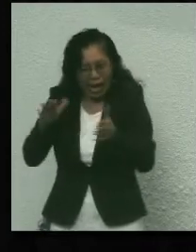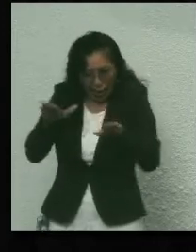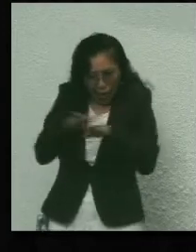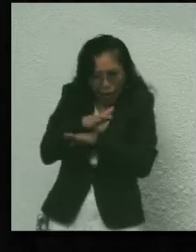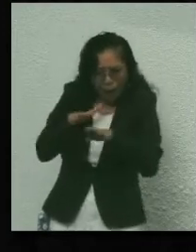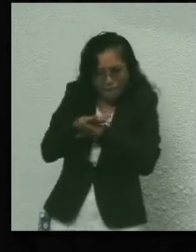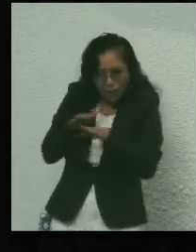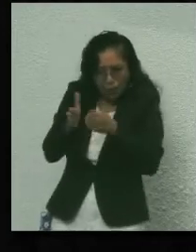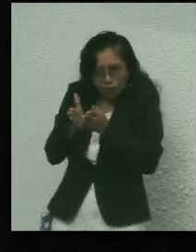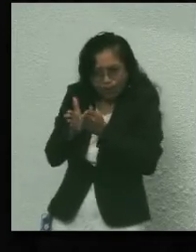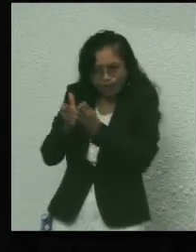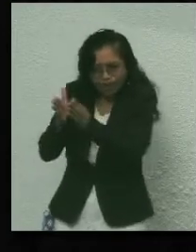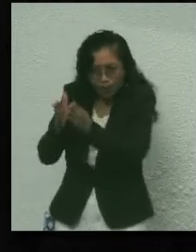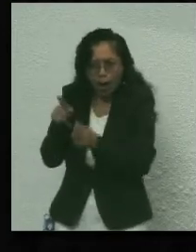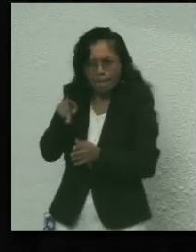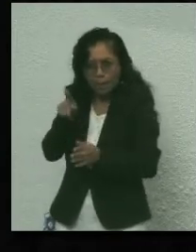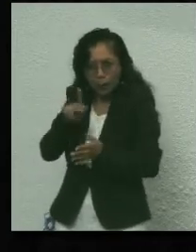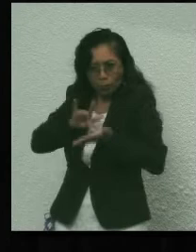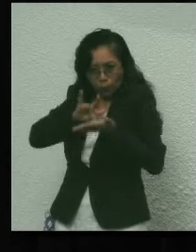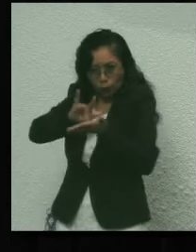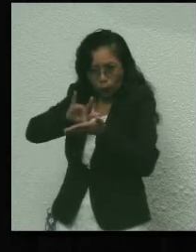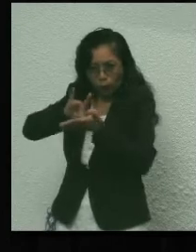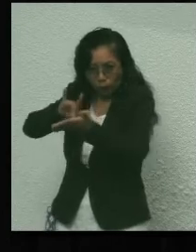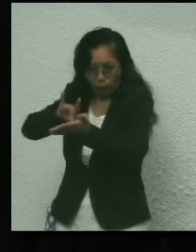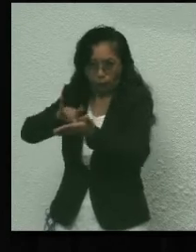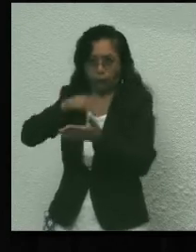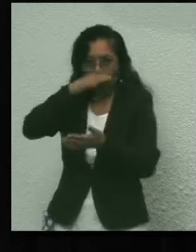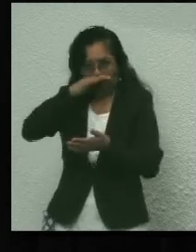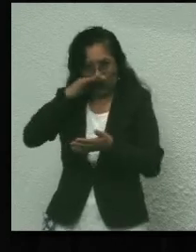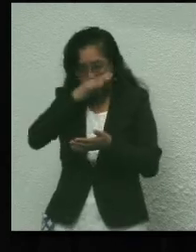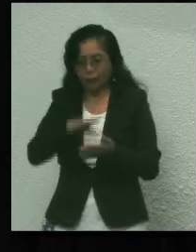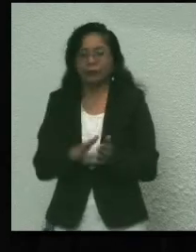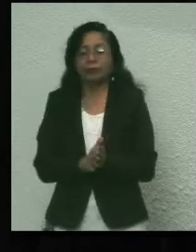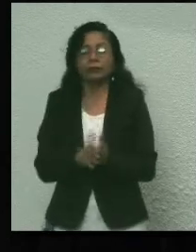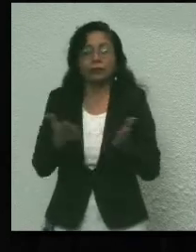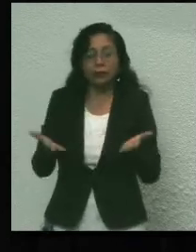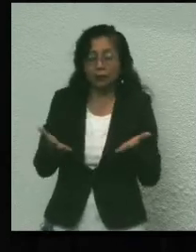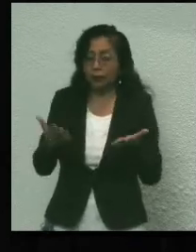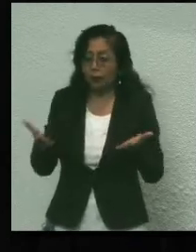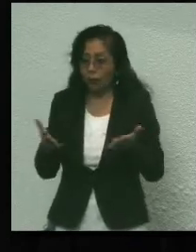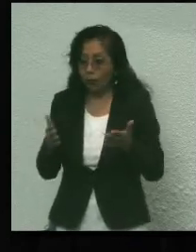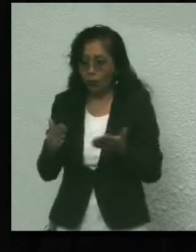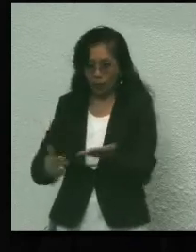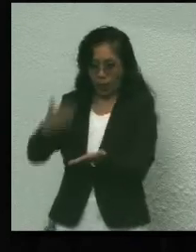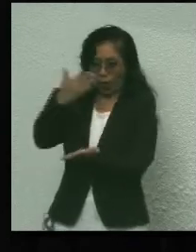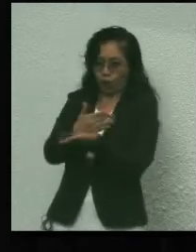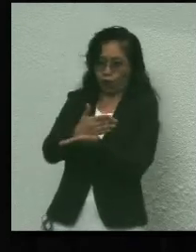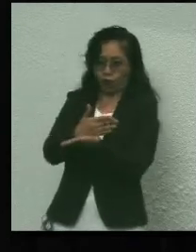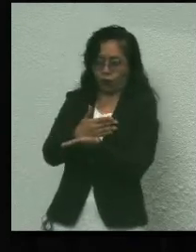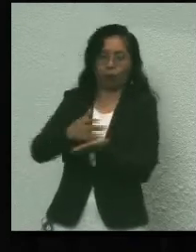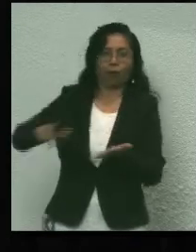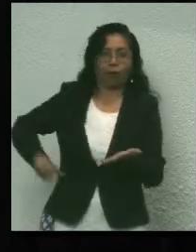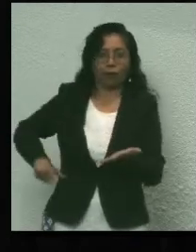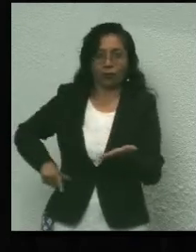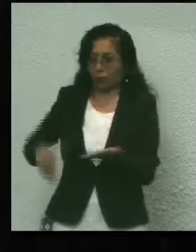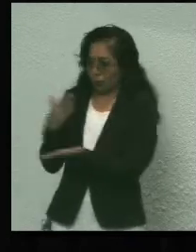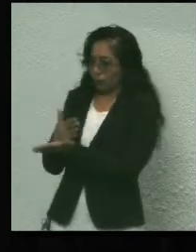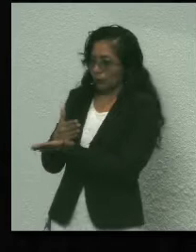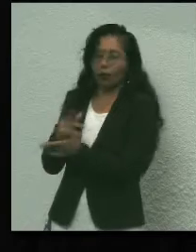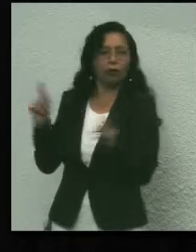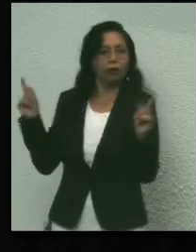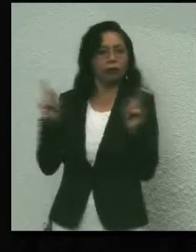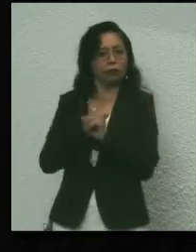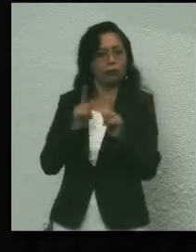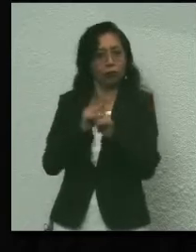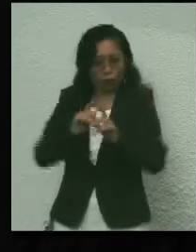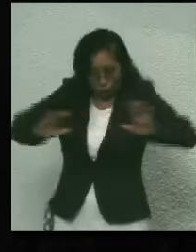de todas las fuerzas políticas. La oposición no debe ser un freno para el gobierno, sino el motor